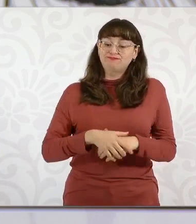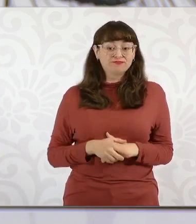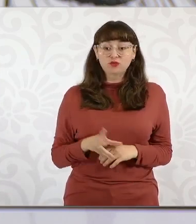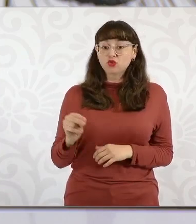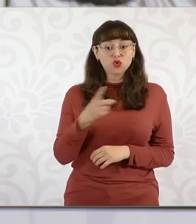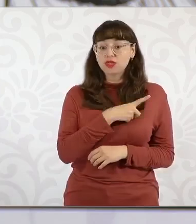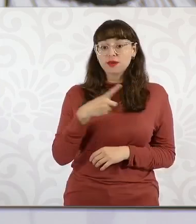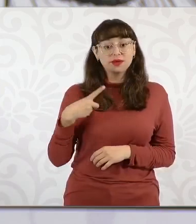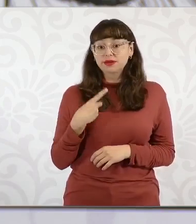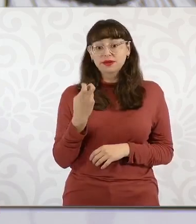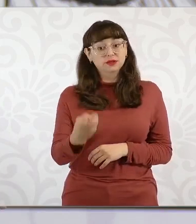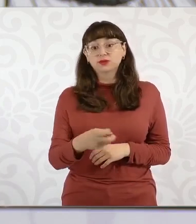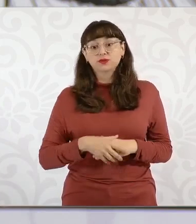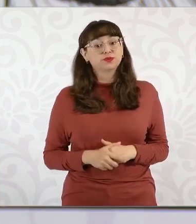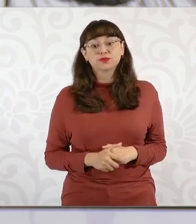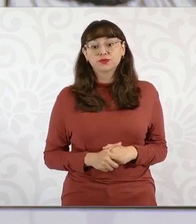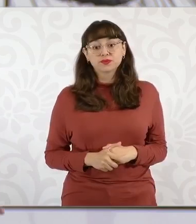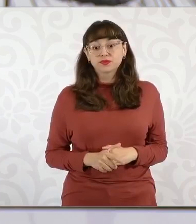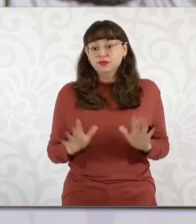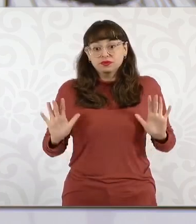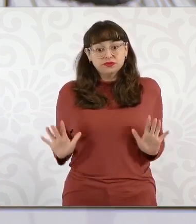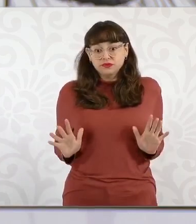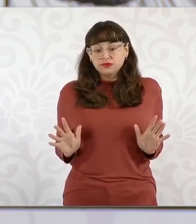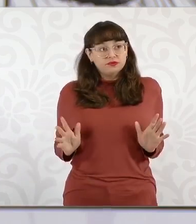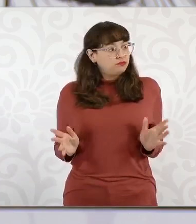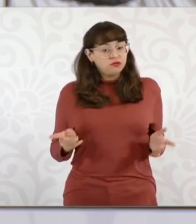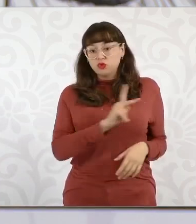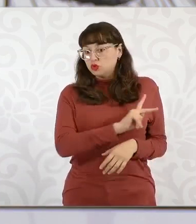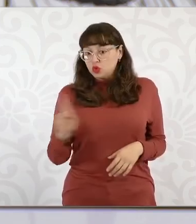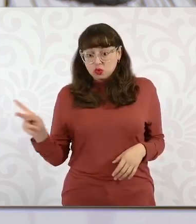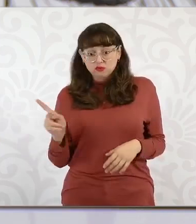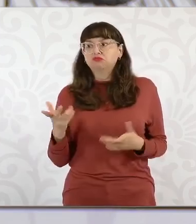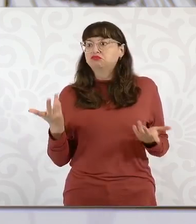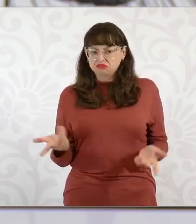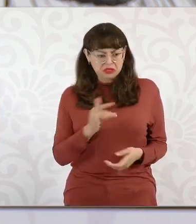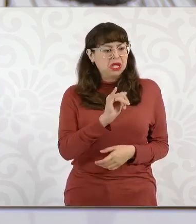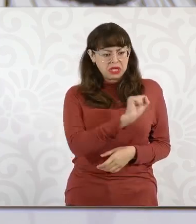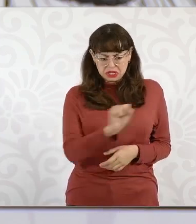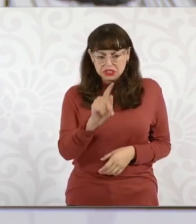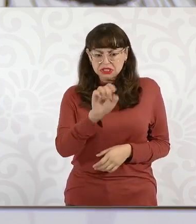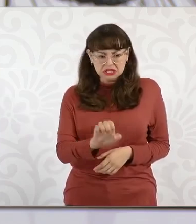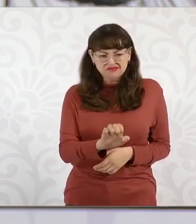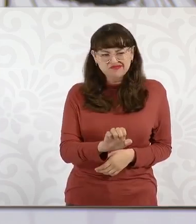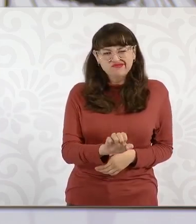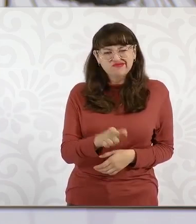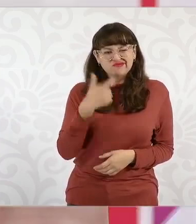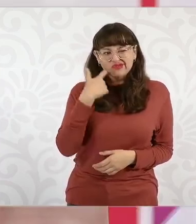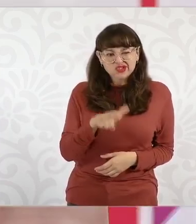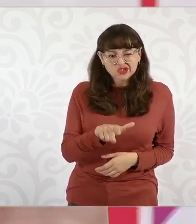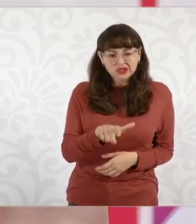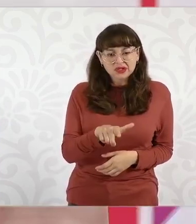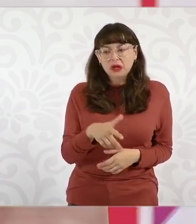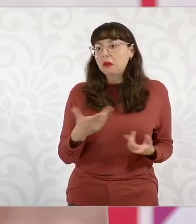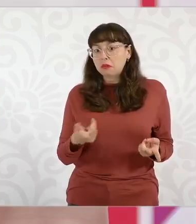Debe ser como cualquier servidor público. Te puedes atender en el ISSSTE, en